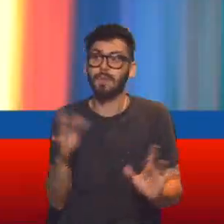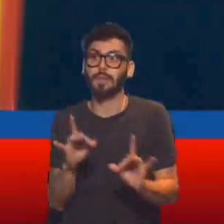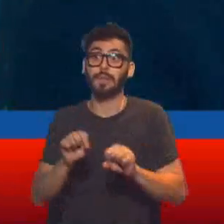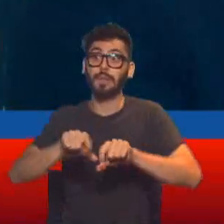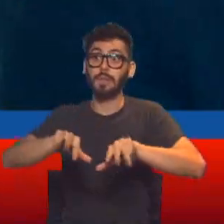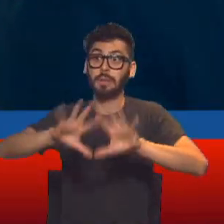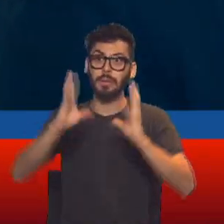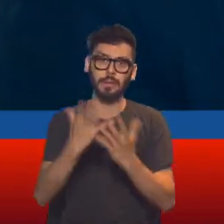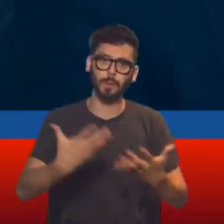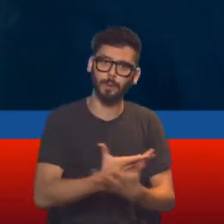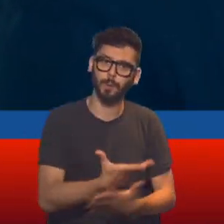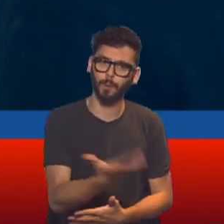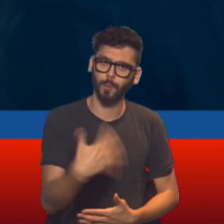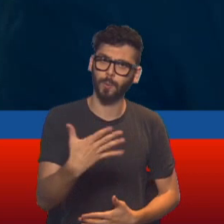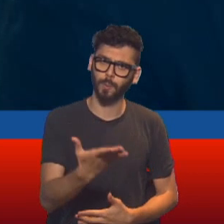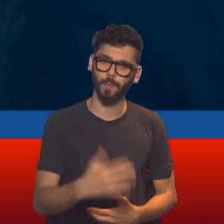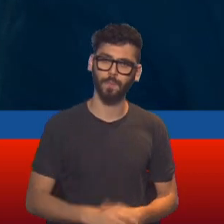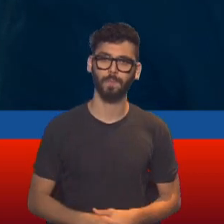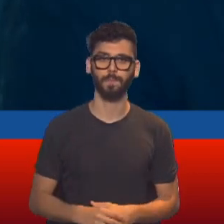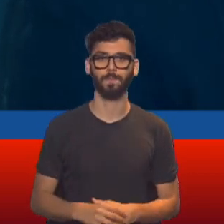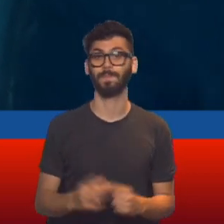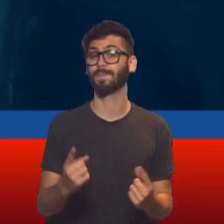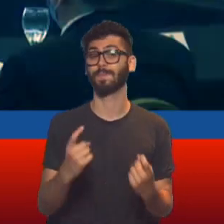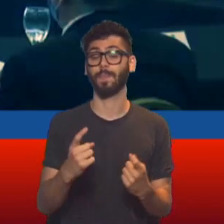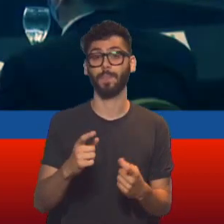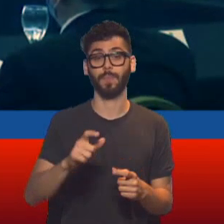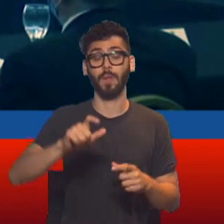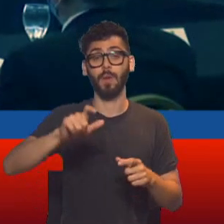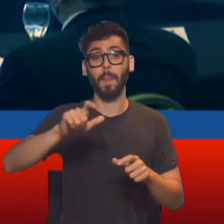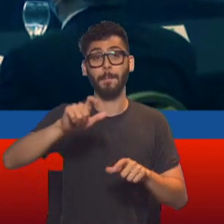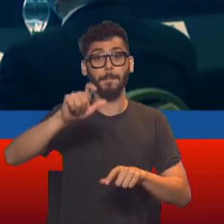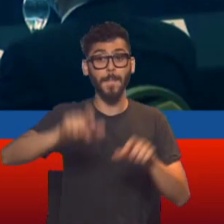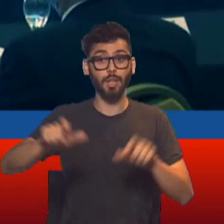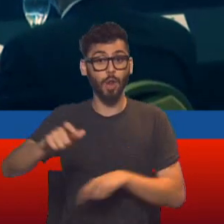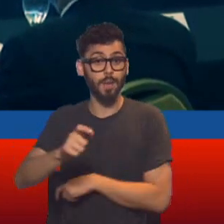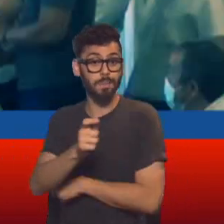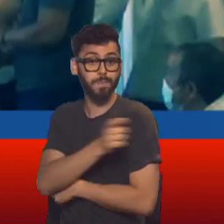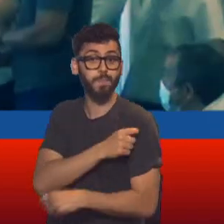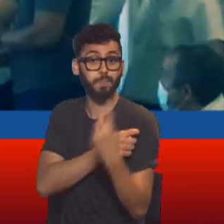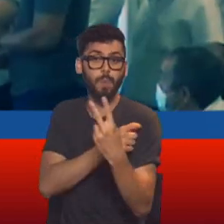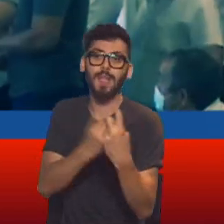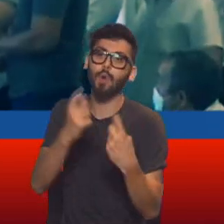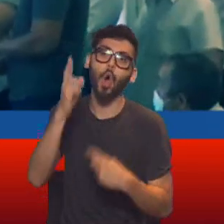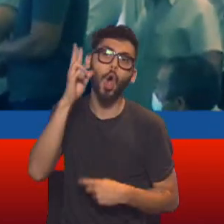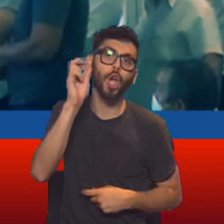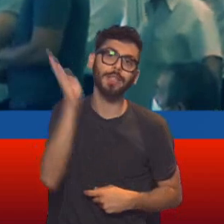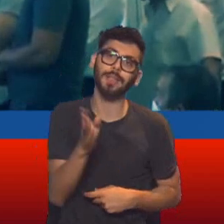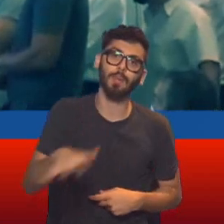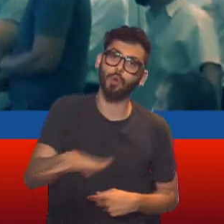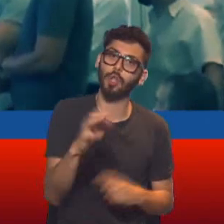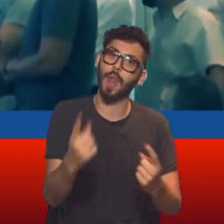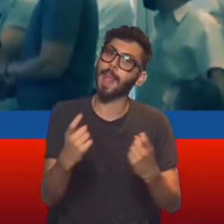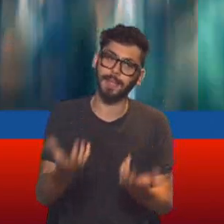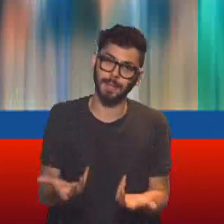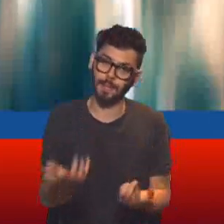pandemia. Necesitamos tener más del 80%, el 80% de personas con segundas dosis. Necesitamos que completen